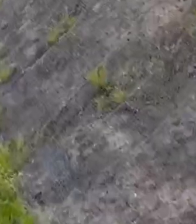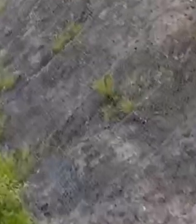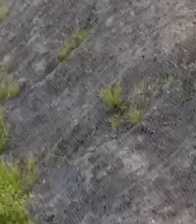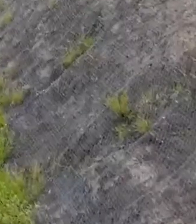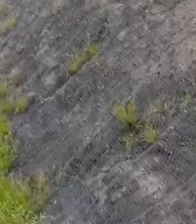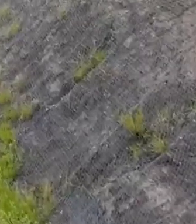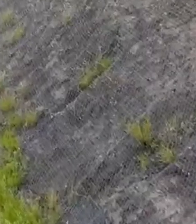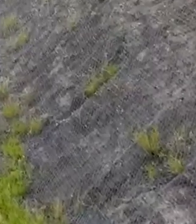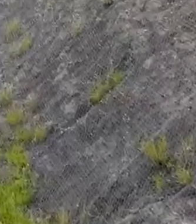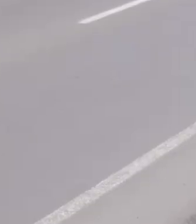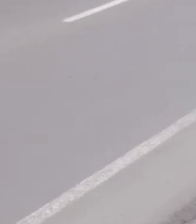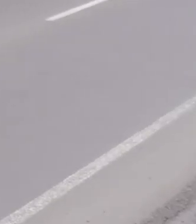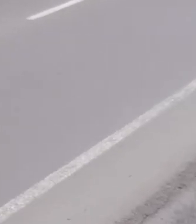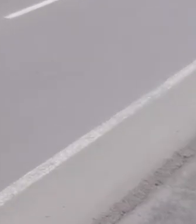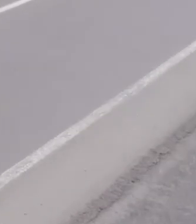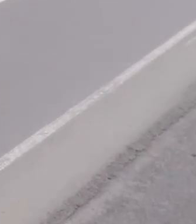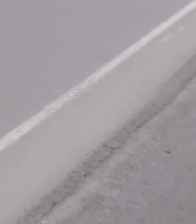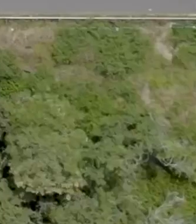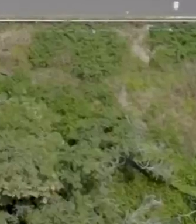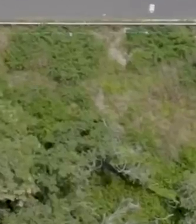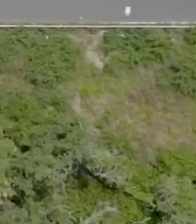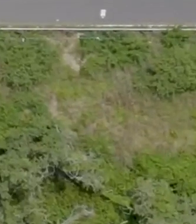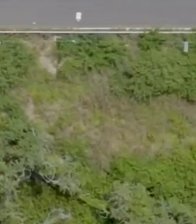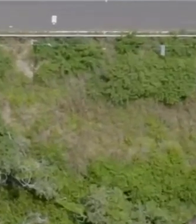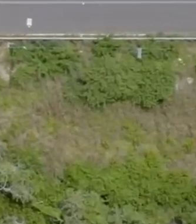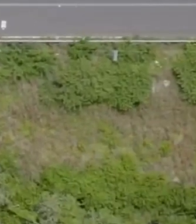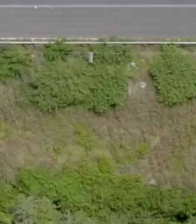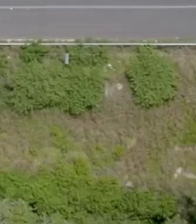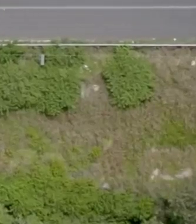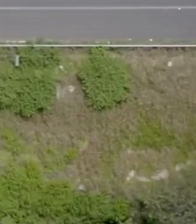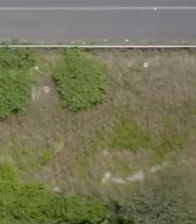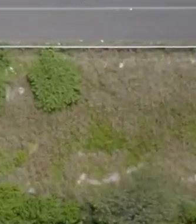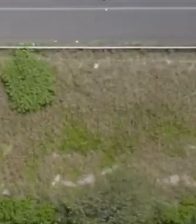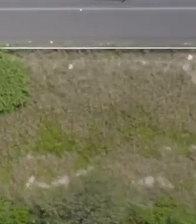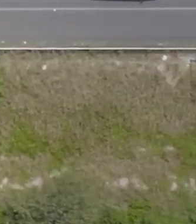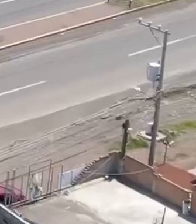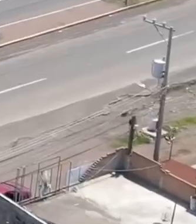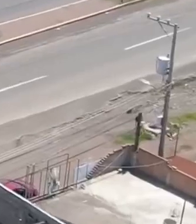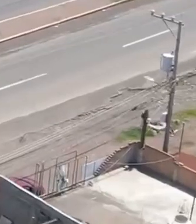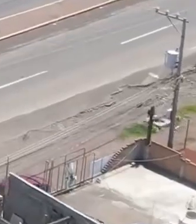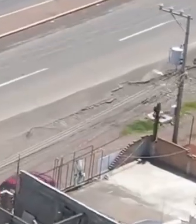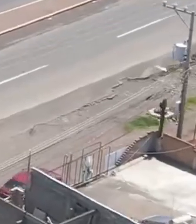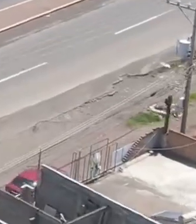el mantenimiento de ramal Camelinas y el libramiento, el inicio de la construcción del segundo periférico,